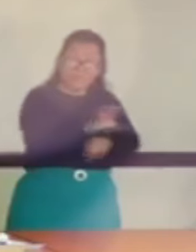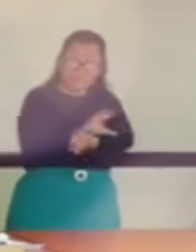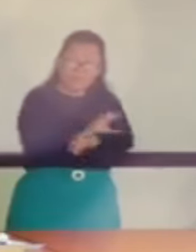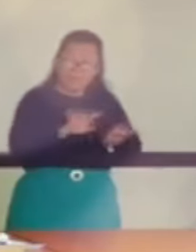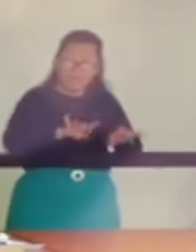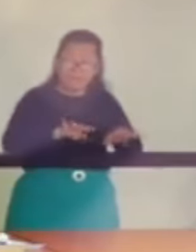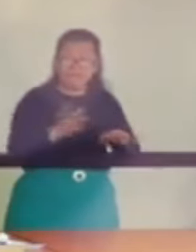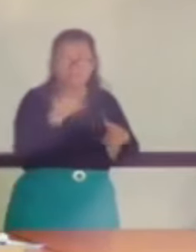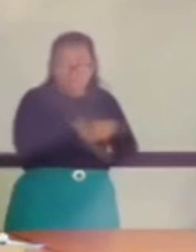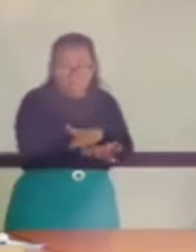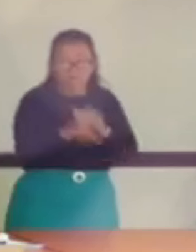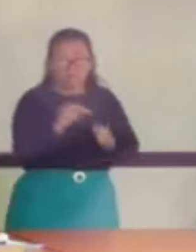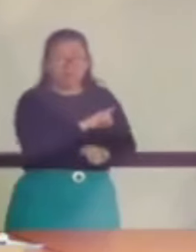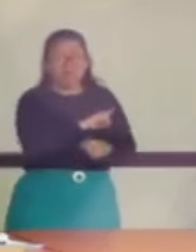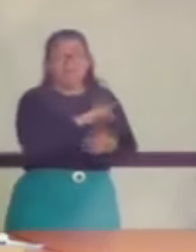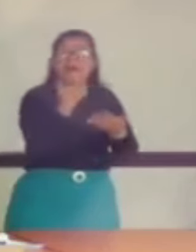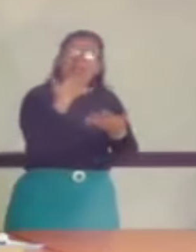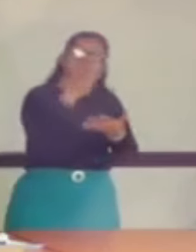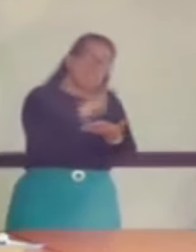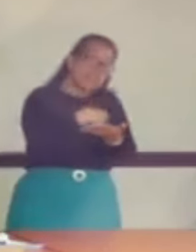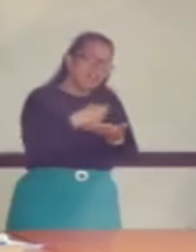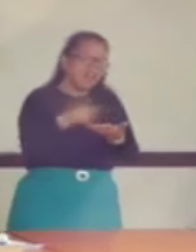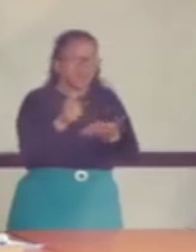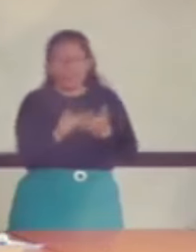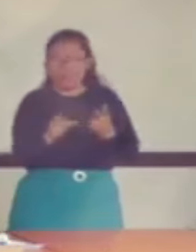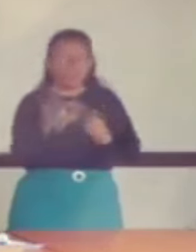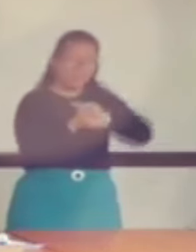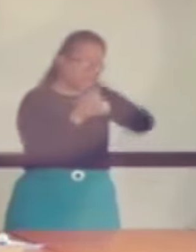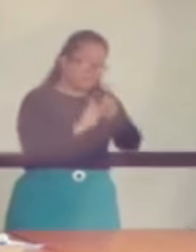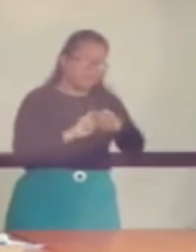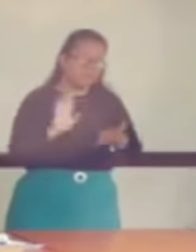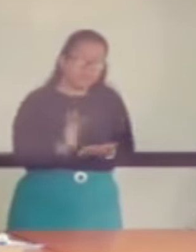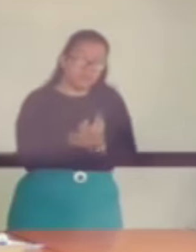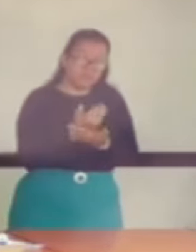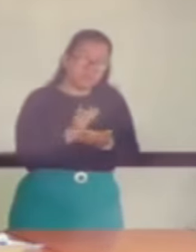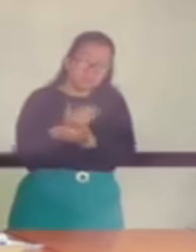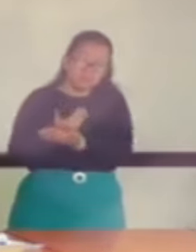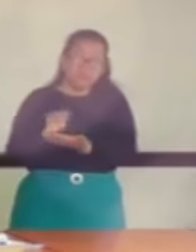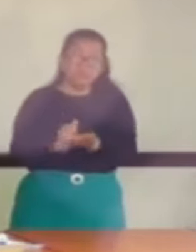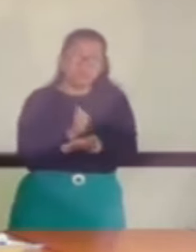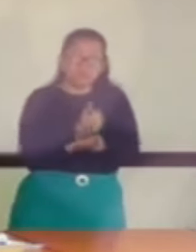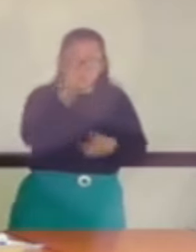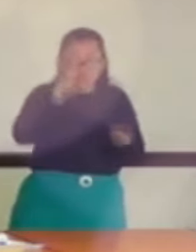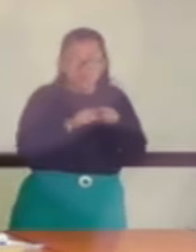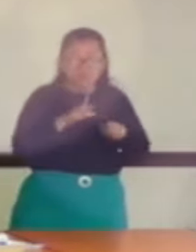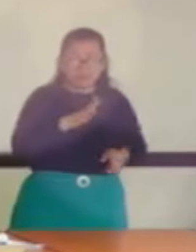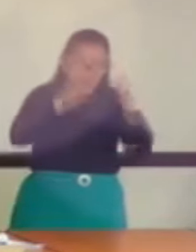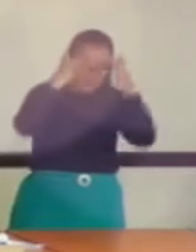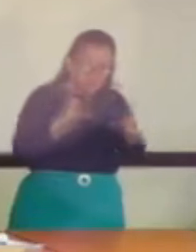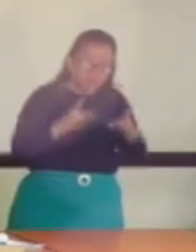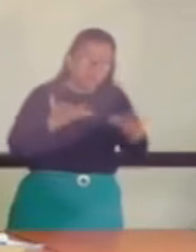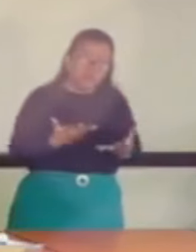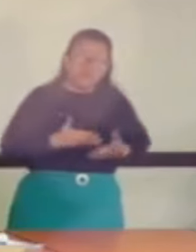lugares a través de cardex manuales. Todo eso se está corrigiendo y también se está tomando la decisión,